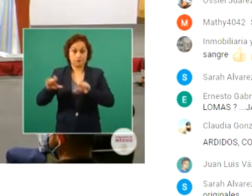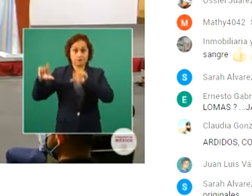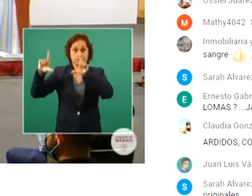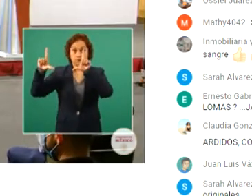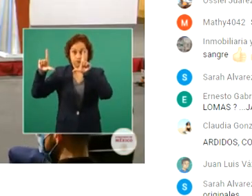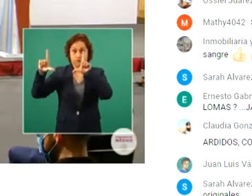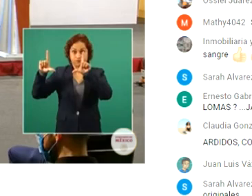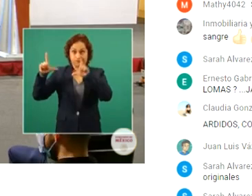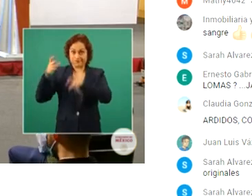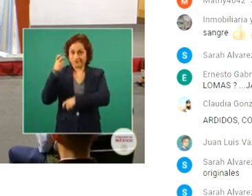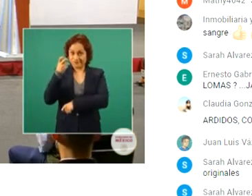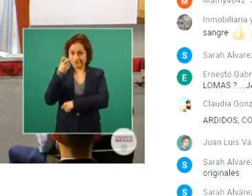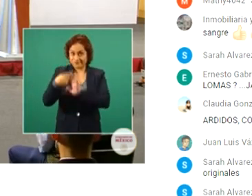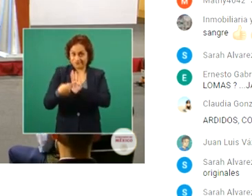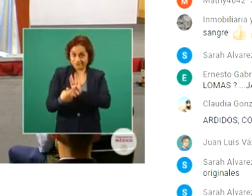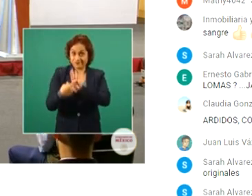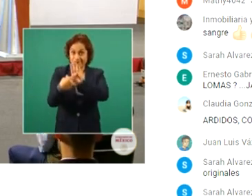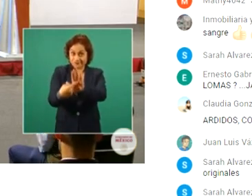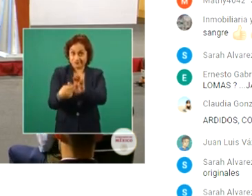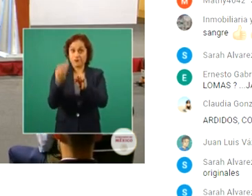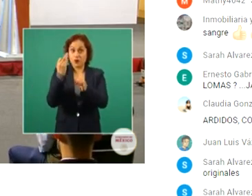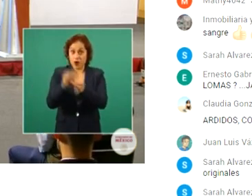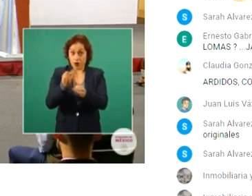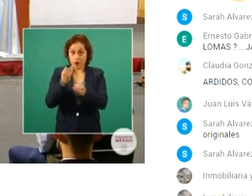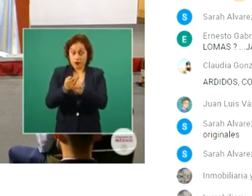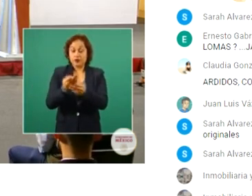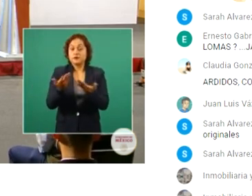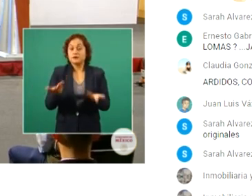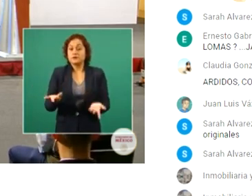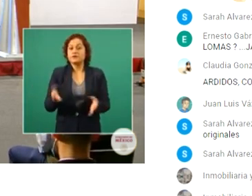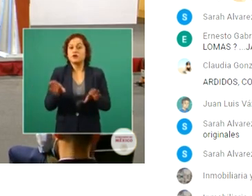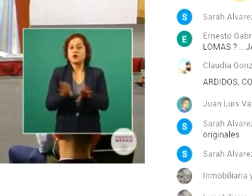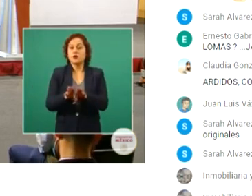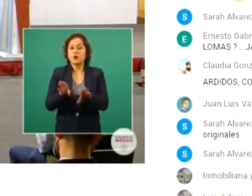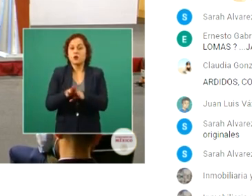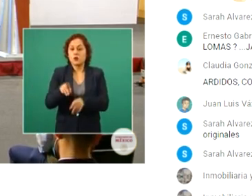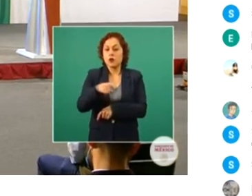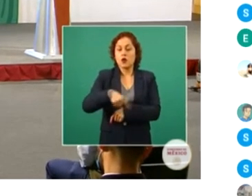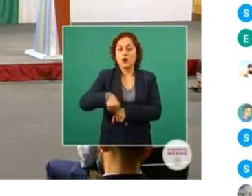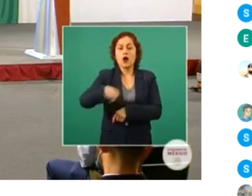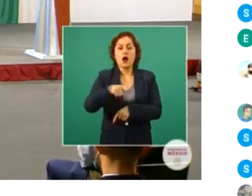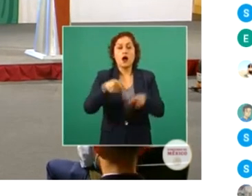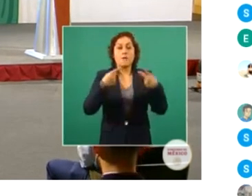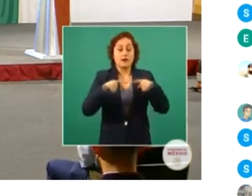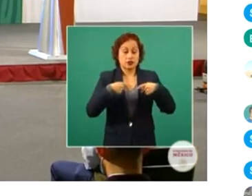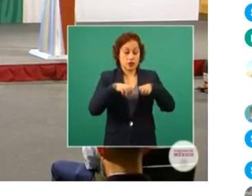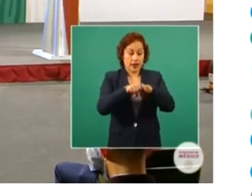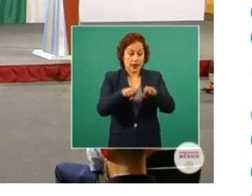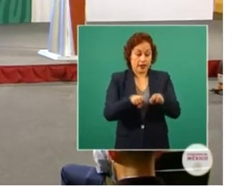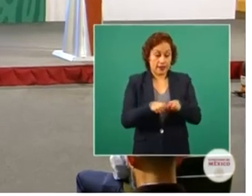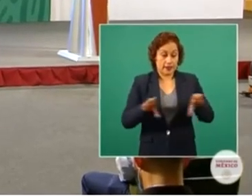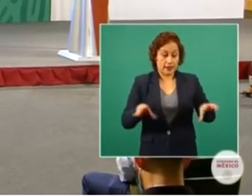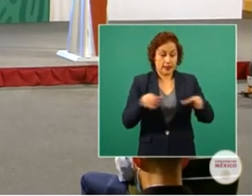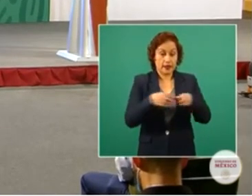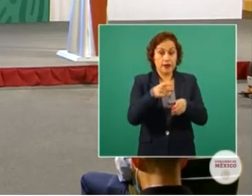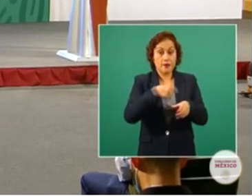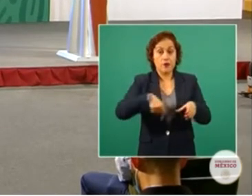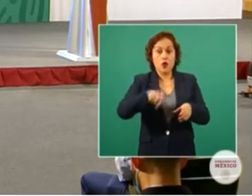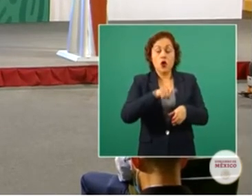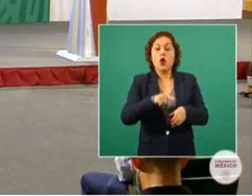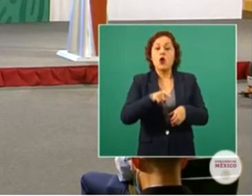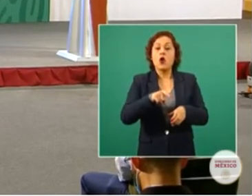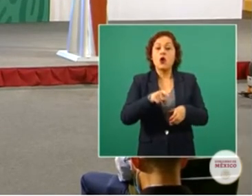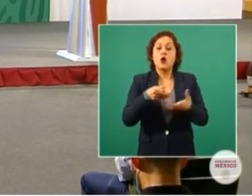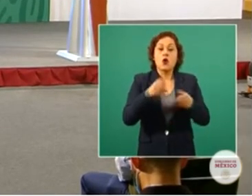hicieron los compañeros, mujeres y hombres de comunicación social. Les pedí, bueno, desde ayer,